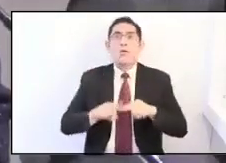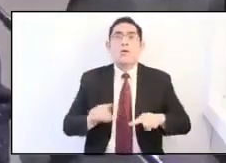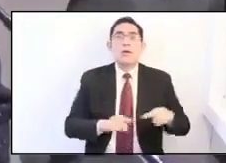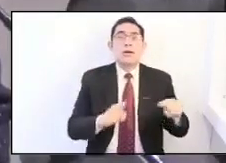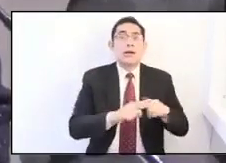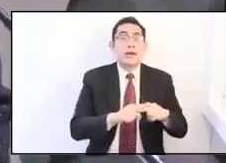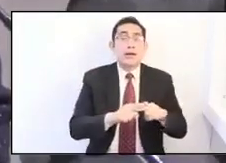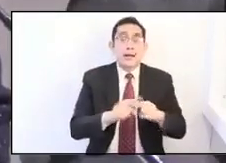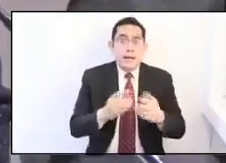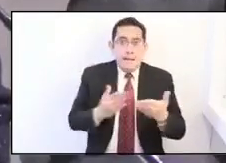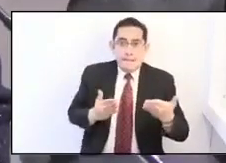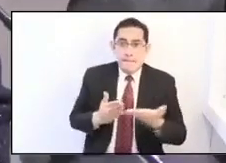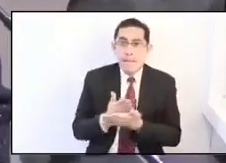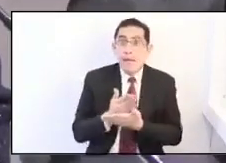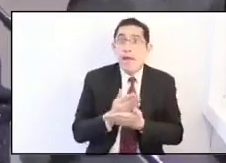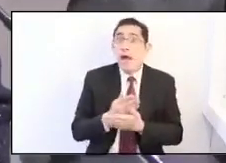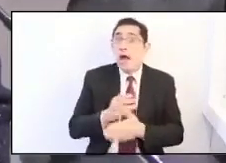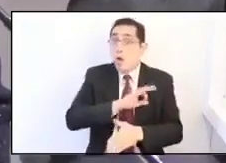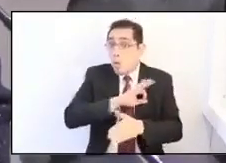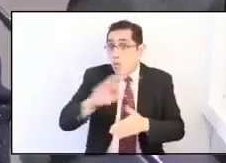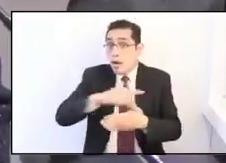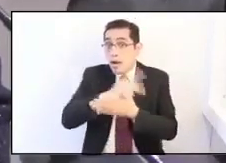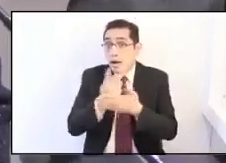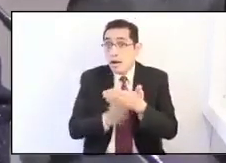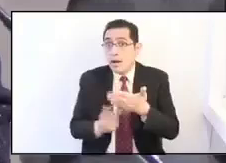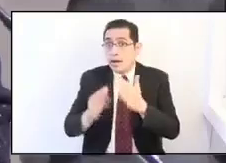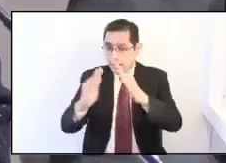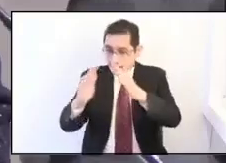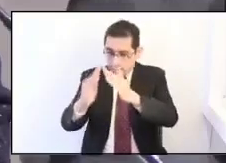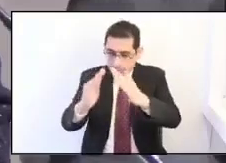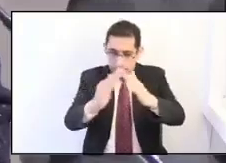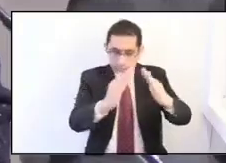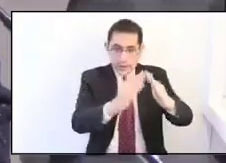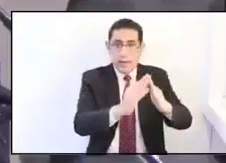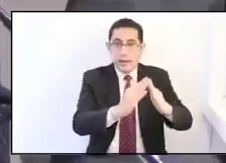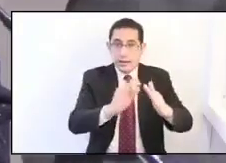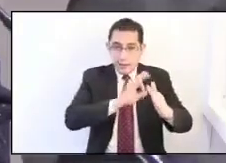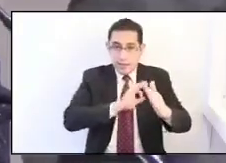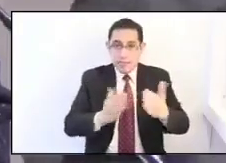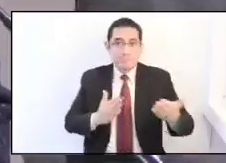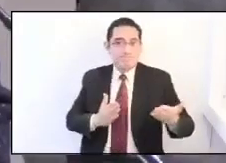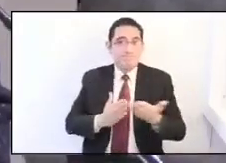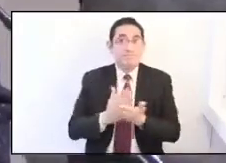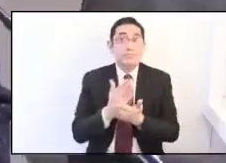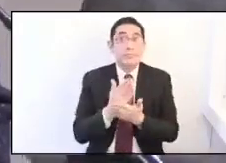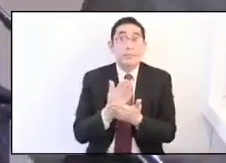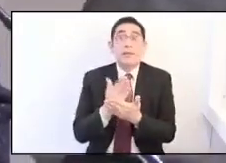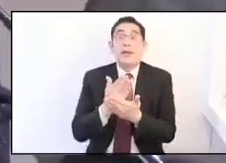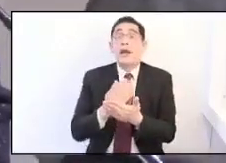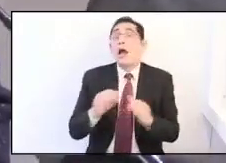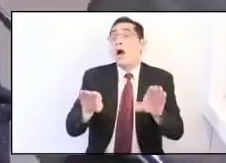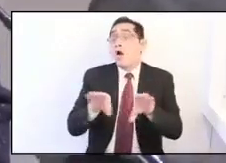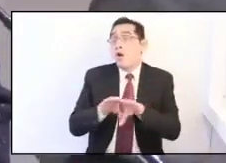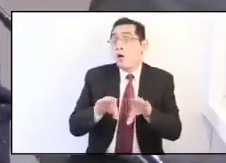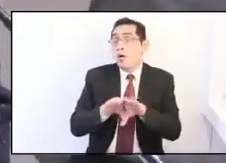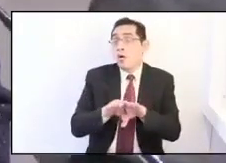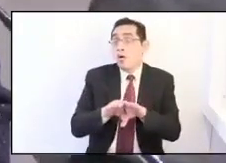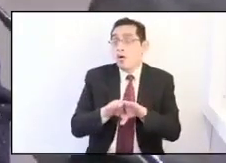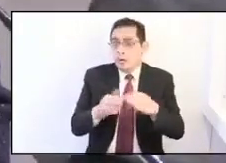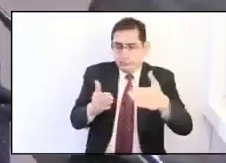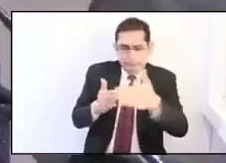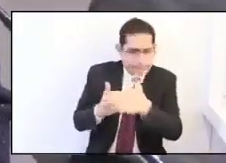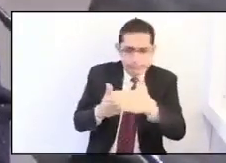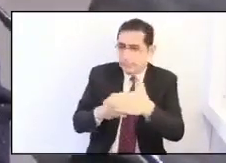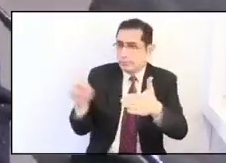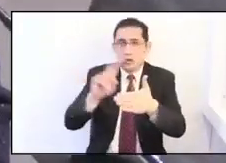puedan acceder a programas relacionados con la materia de vivienda, señalando de forma enunciativa, mas no limitativa, el